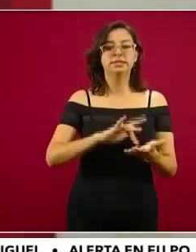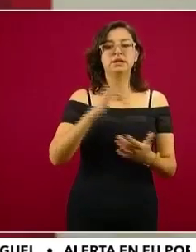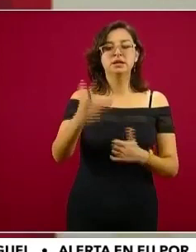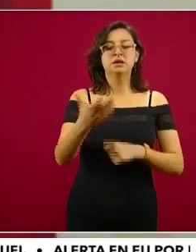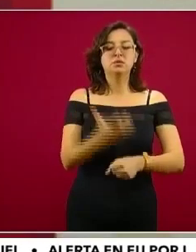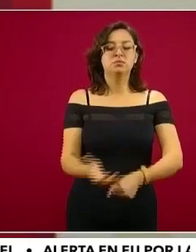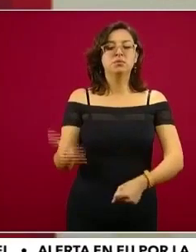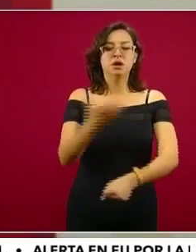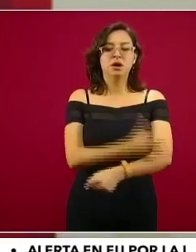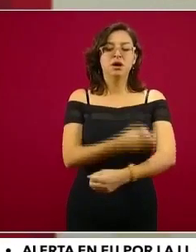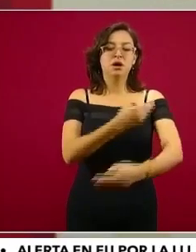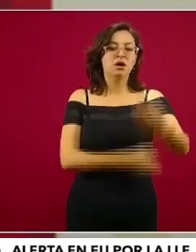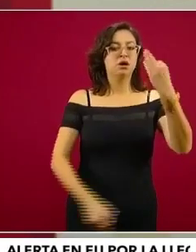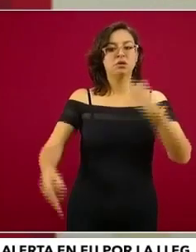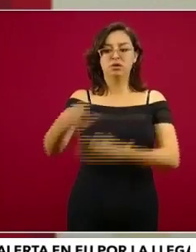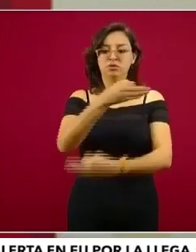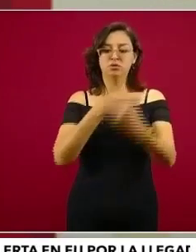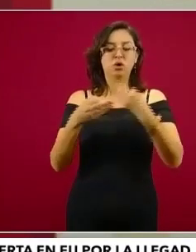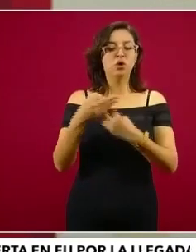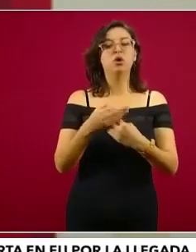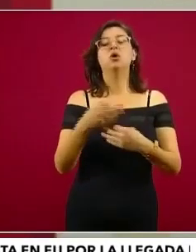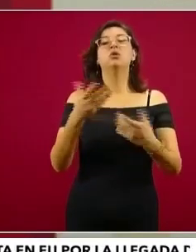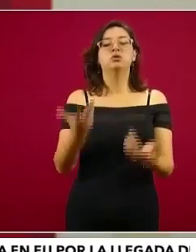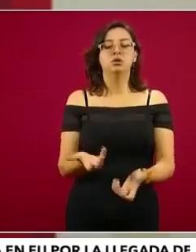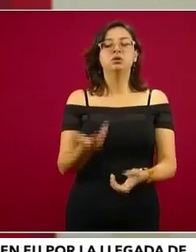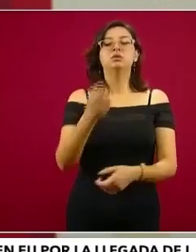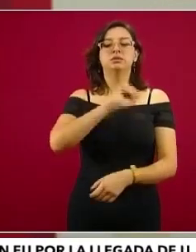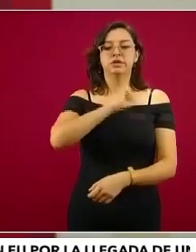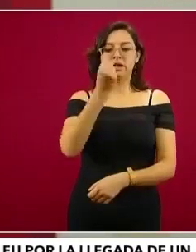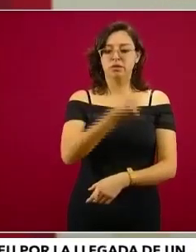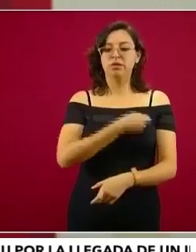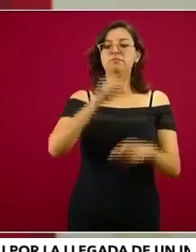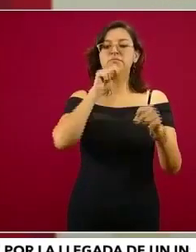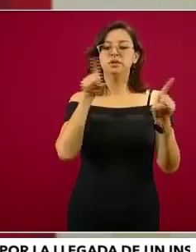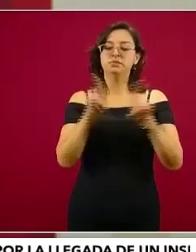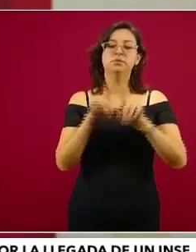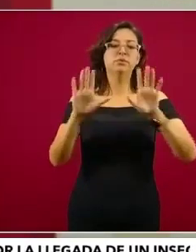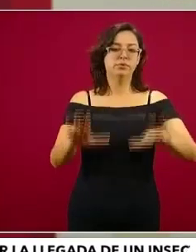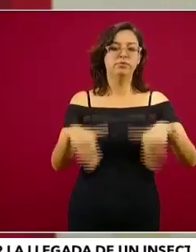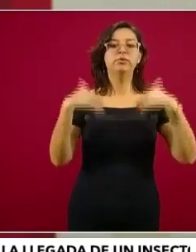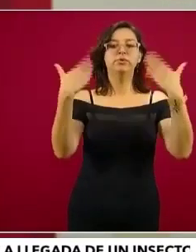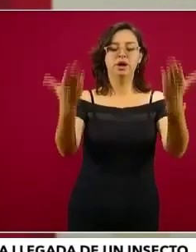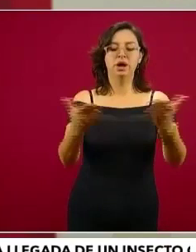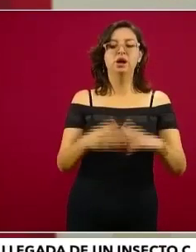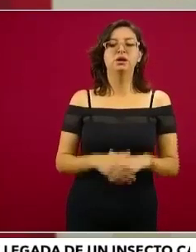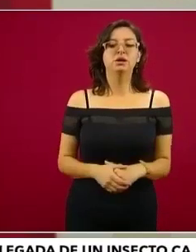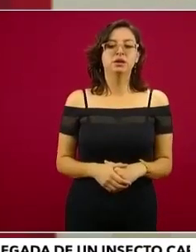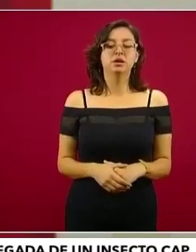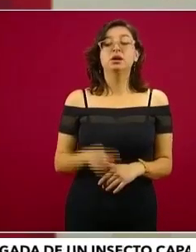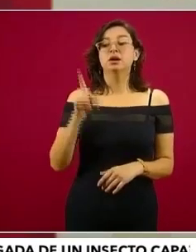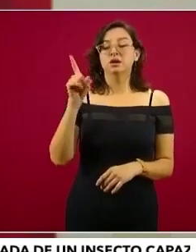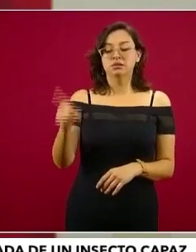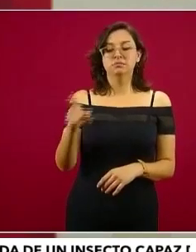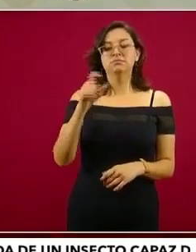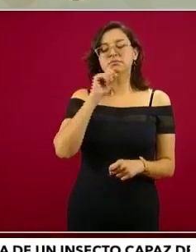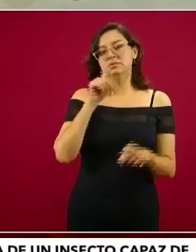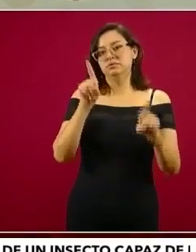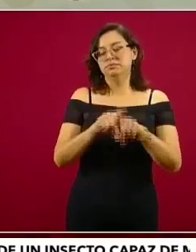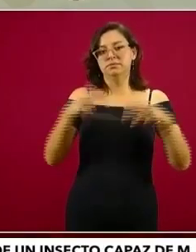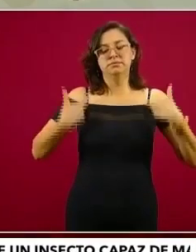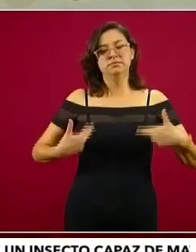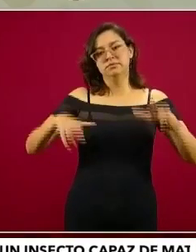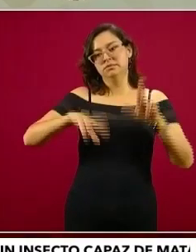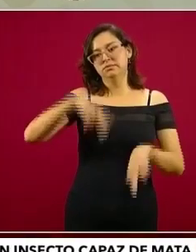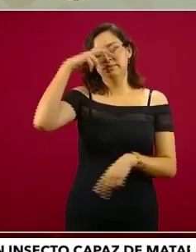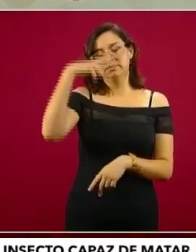colegas de todo el sector salud y también fuera del sector salud. Destaco en particular al canciller Marcelo Ebrard, que nos ha estado